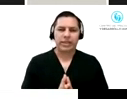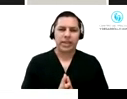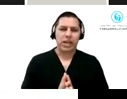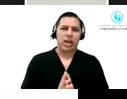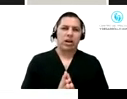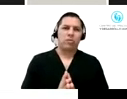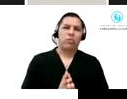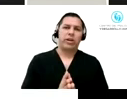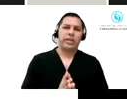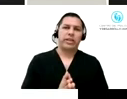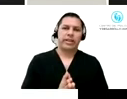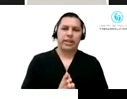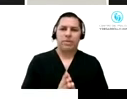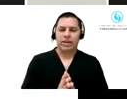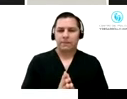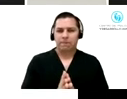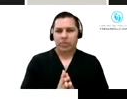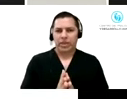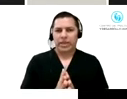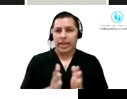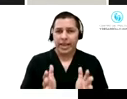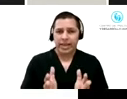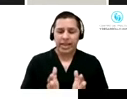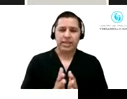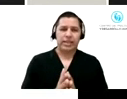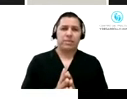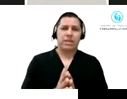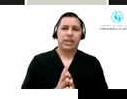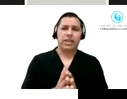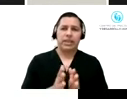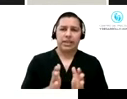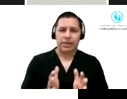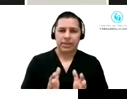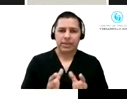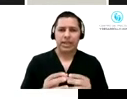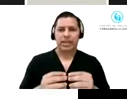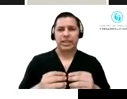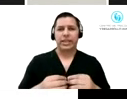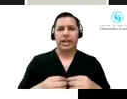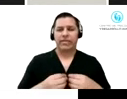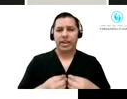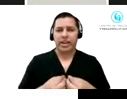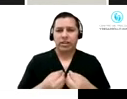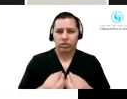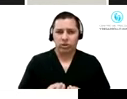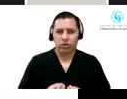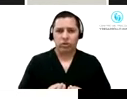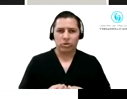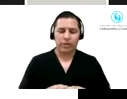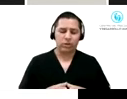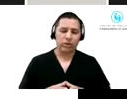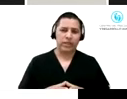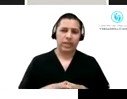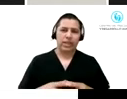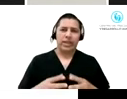situaciones más, como lo puede ser temas de etnias, temas de discapacidad. Es decir, al final todos